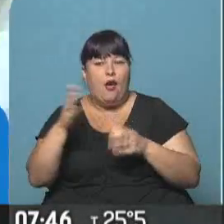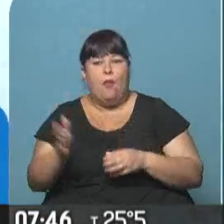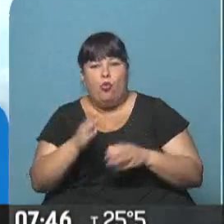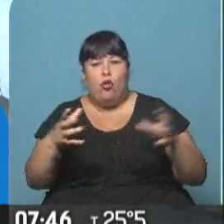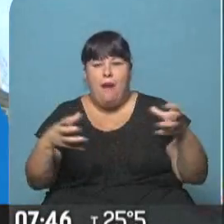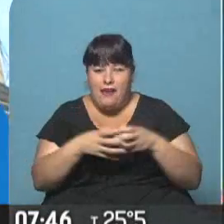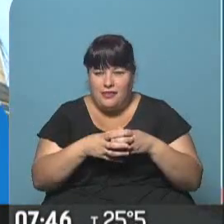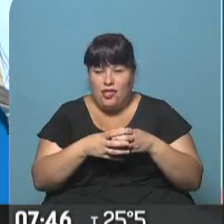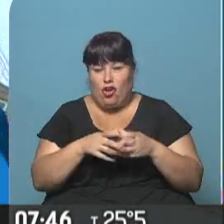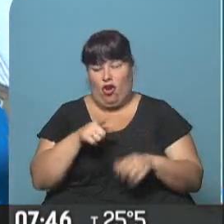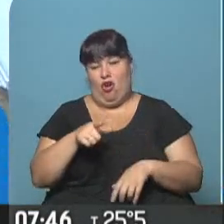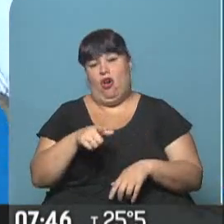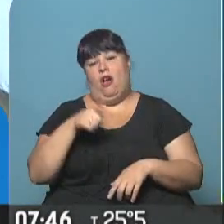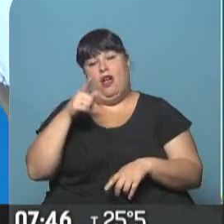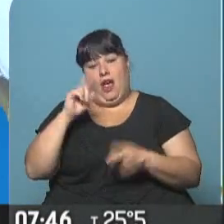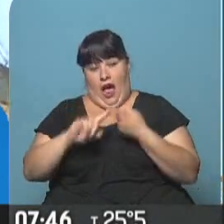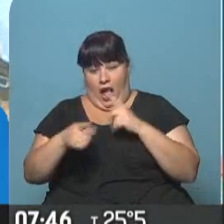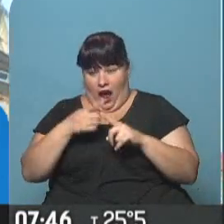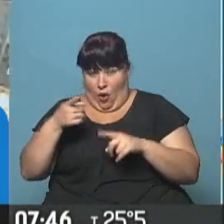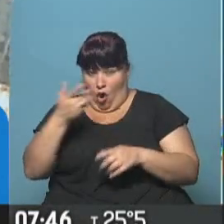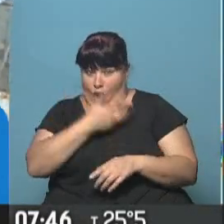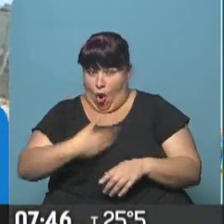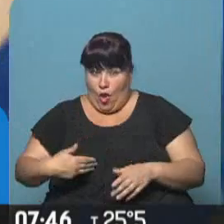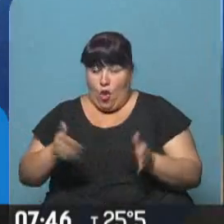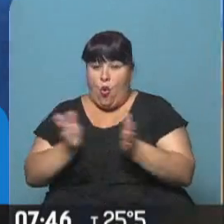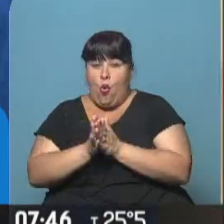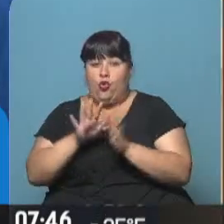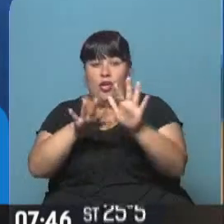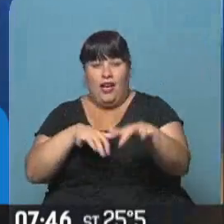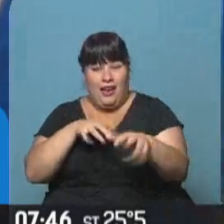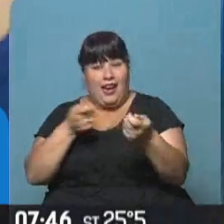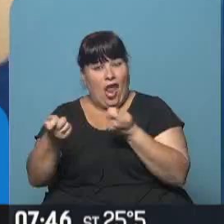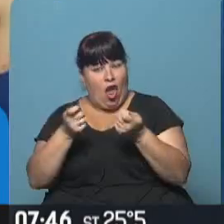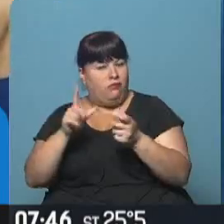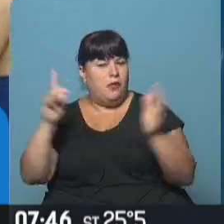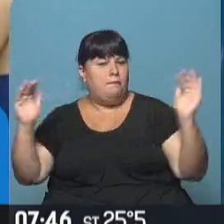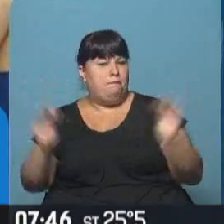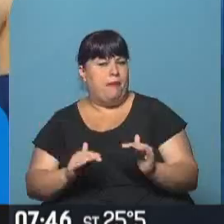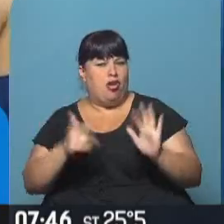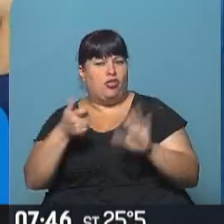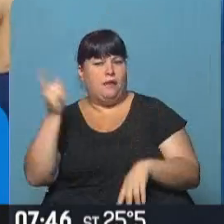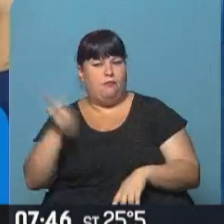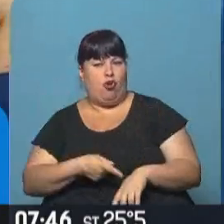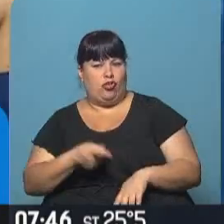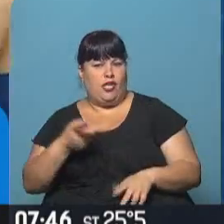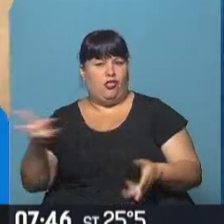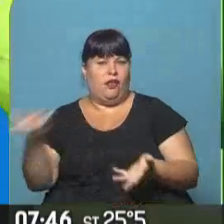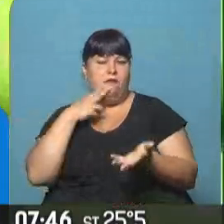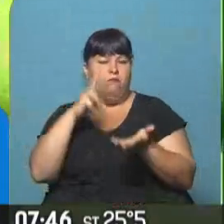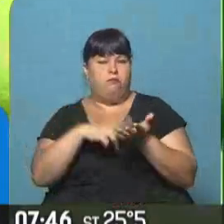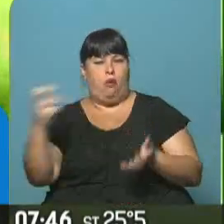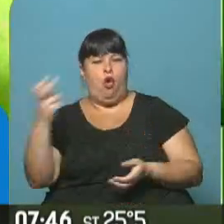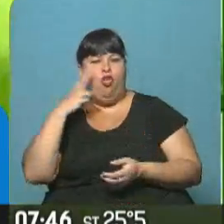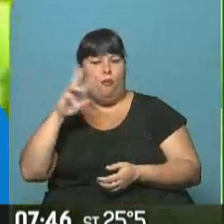medianos productores y el pacto que selló el gobierno con el agronegocio que implica una reducción del 6% de las retenciones para